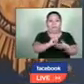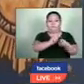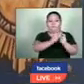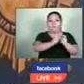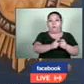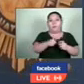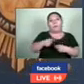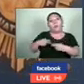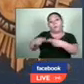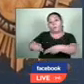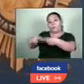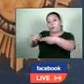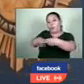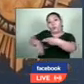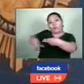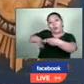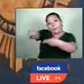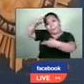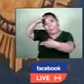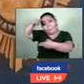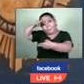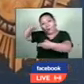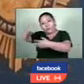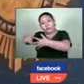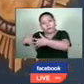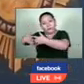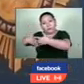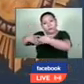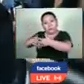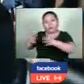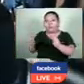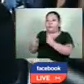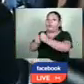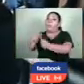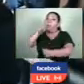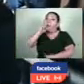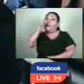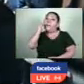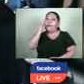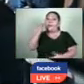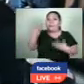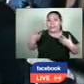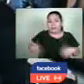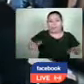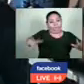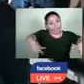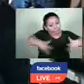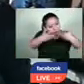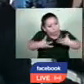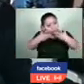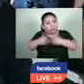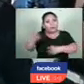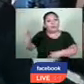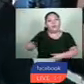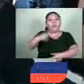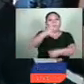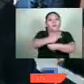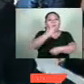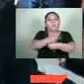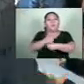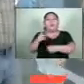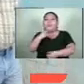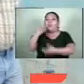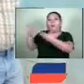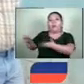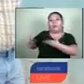la frontera entre México y Estados Unidos junto a sus supuestos padres. Una investigación que autoridades de Guatemala realizaron con apoyo